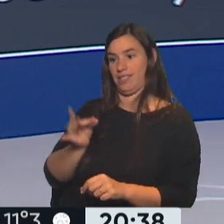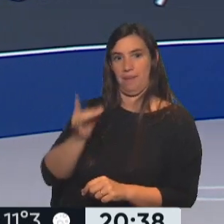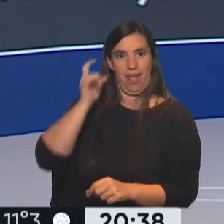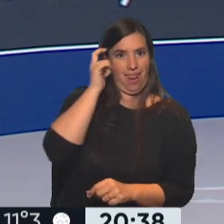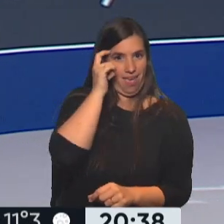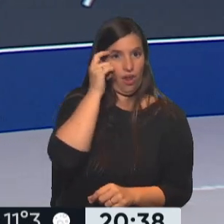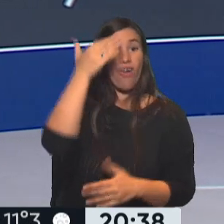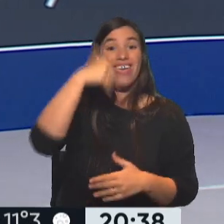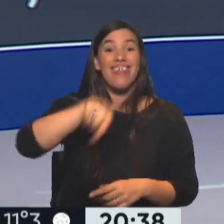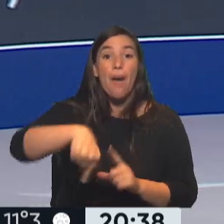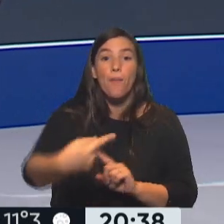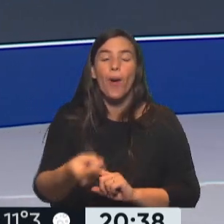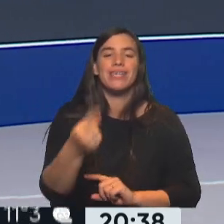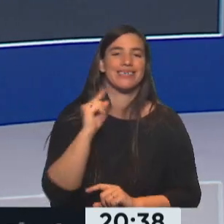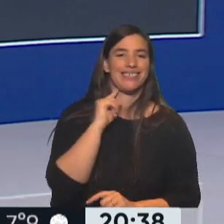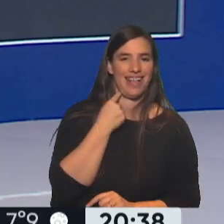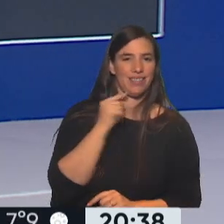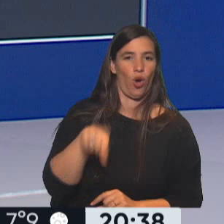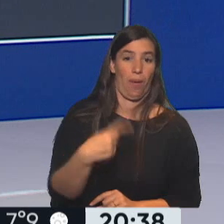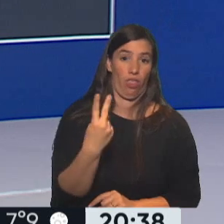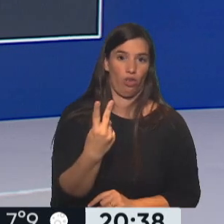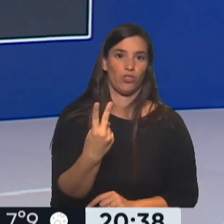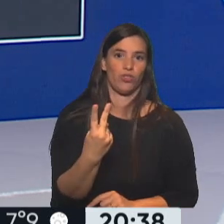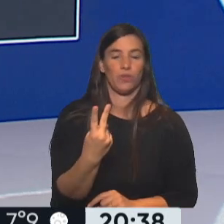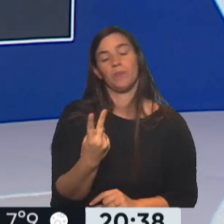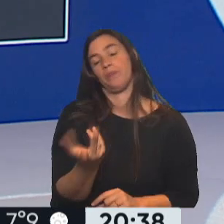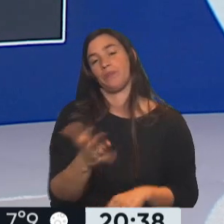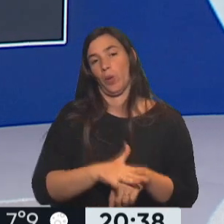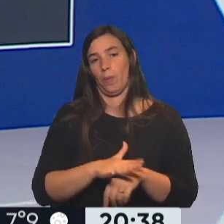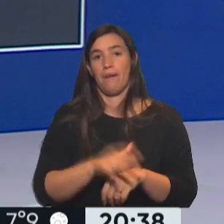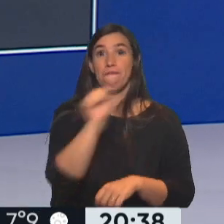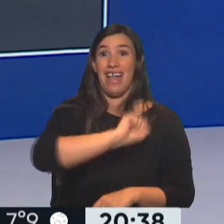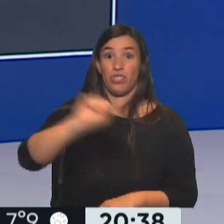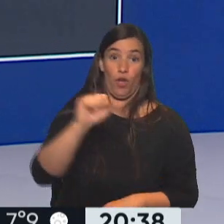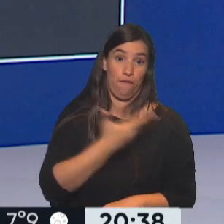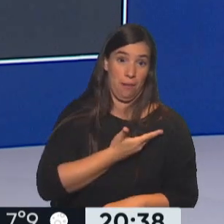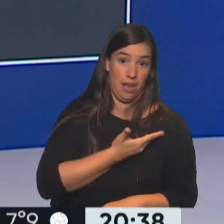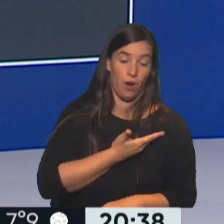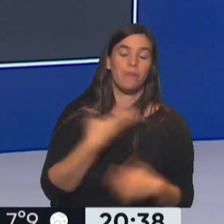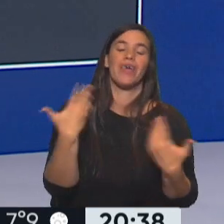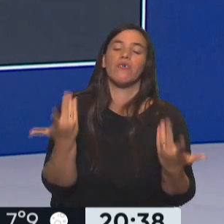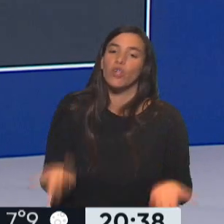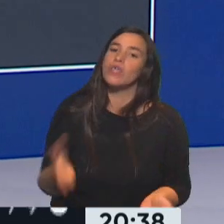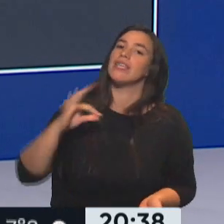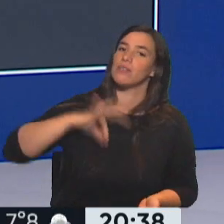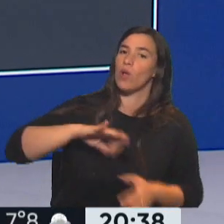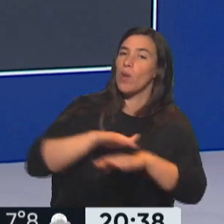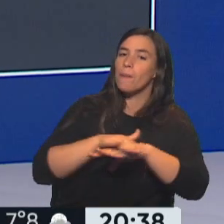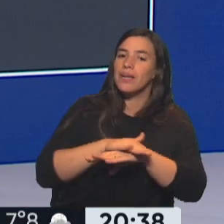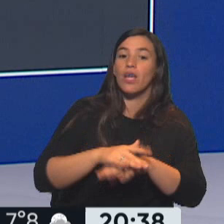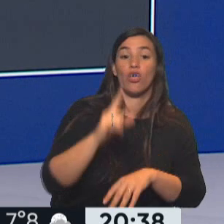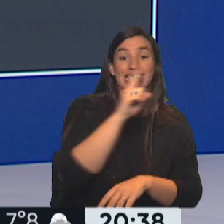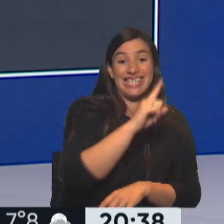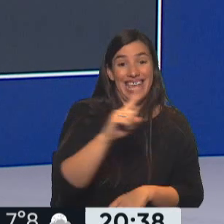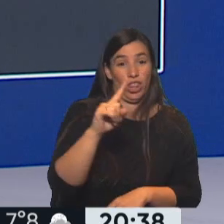un 13,2% por la inflación de febrero. ¿Cuánto quedó el haber mínimo? Bueno, pasó a 171.000